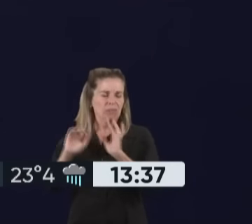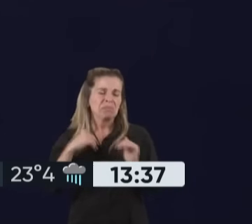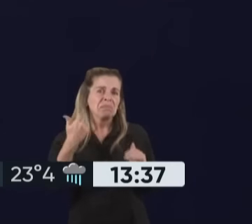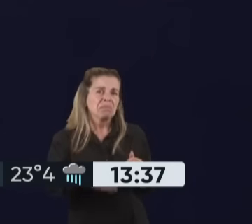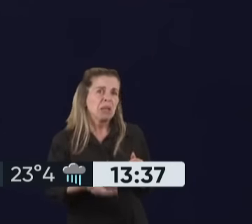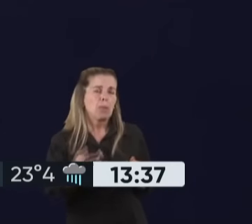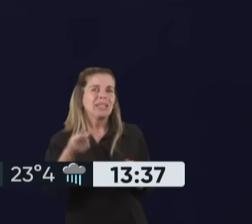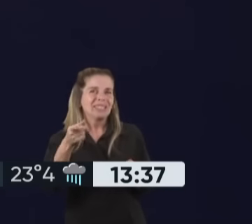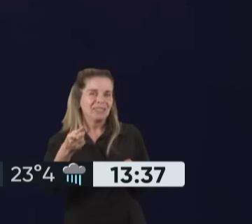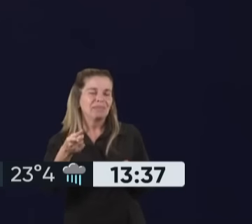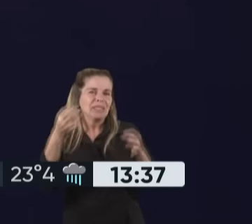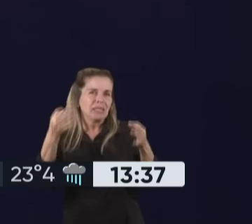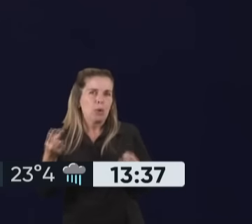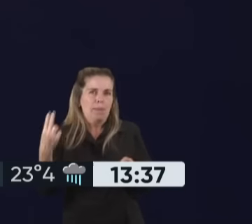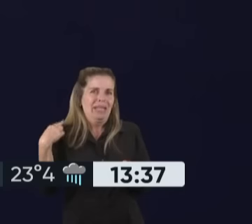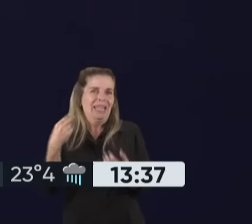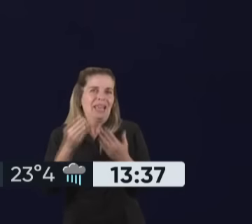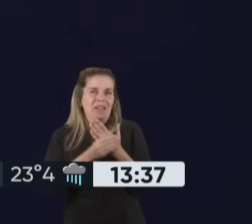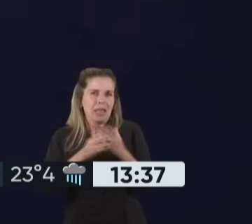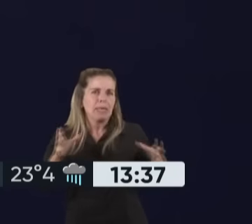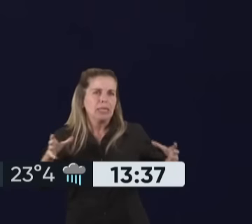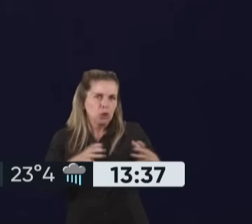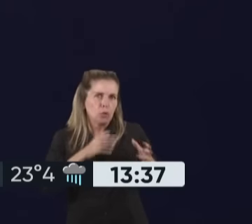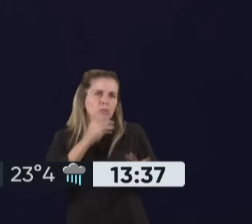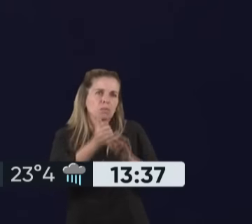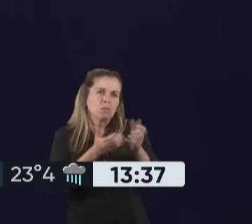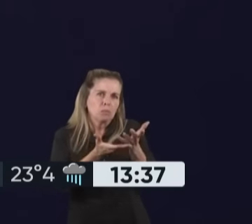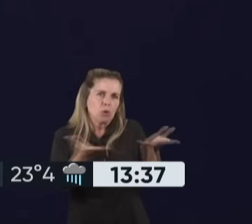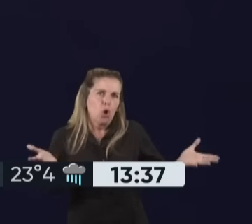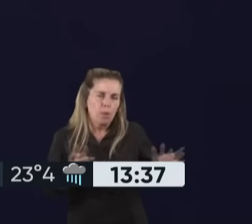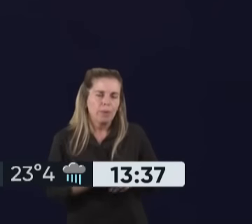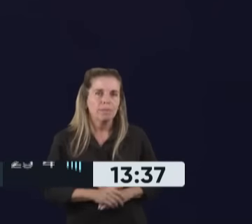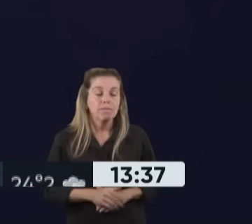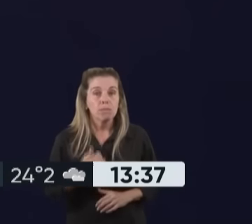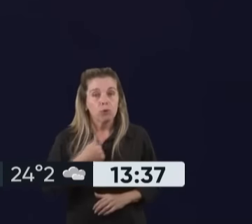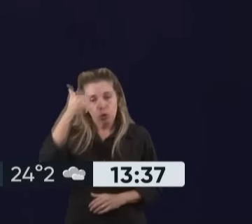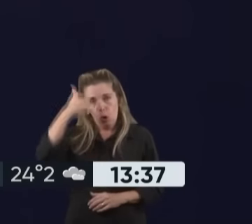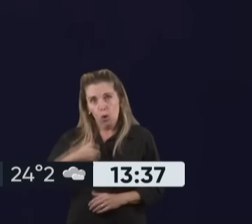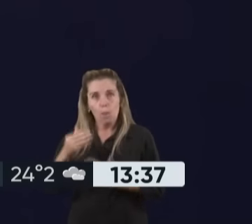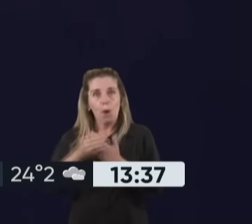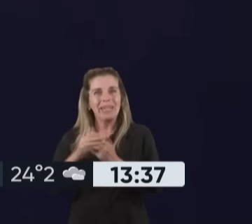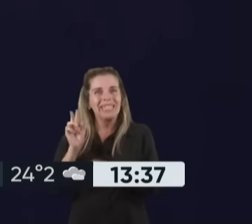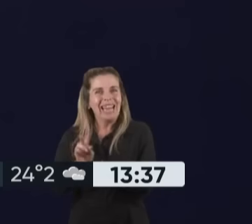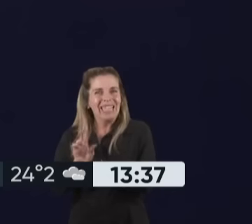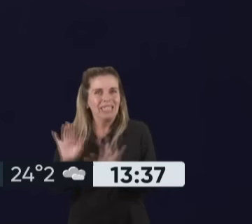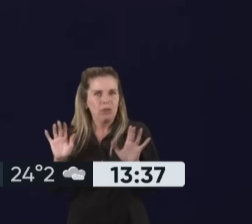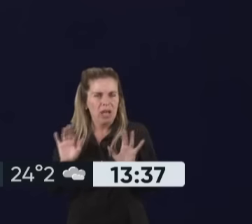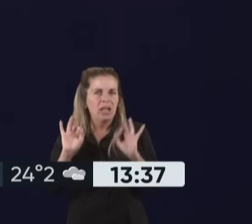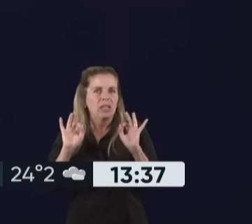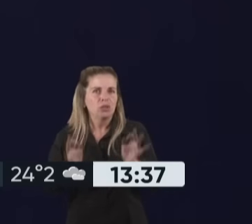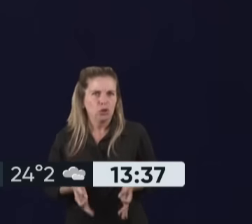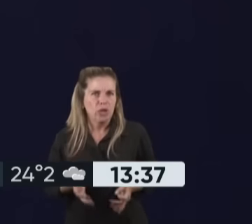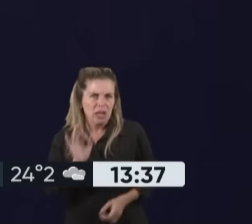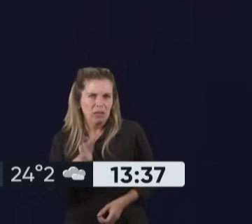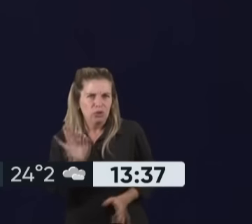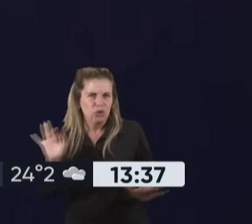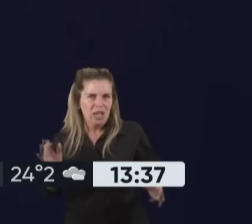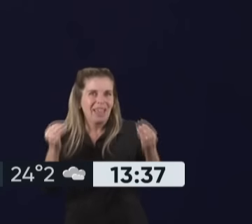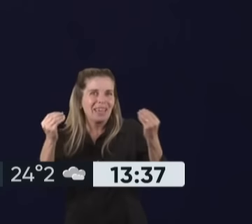el jefe de gabinete se los dirá en su momento. Por supuesto, yo como ministra de Seguridad sé lo que significan los jueces